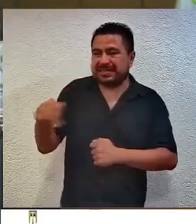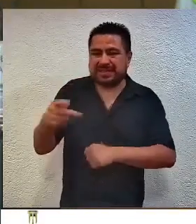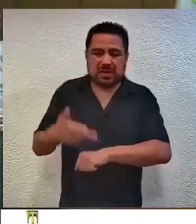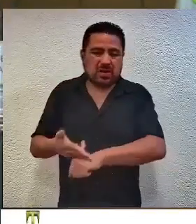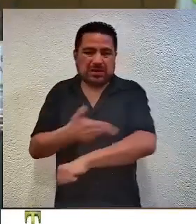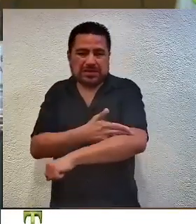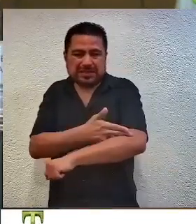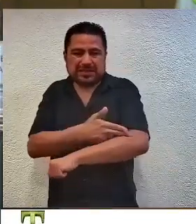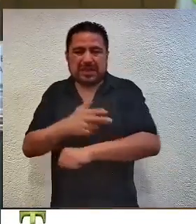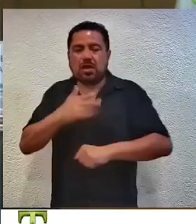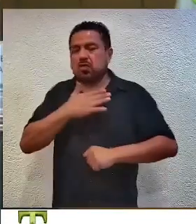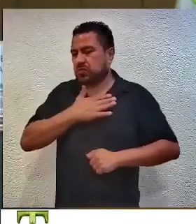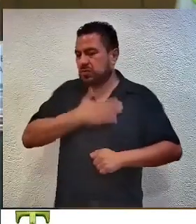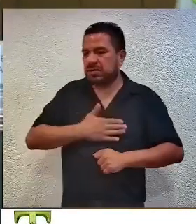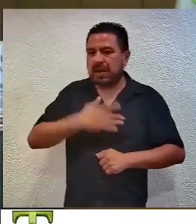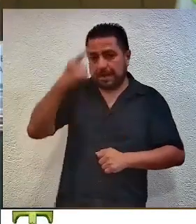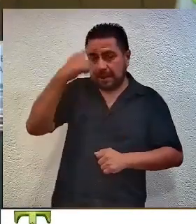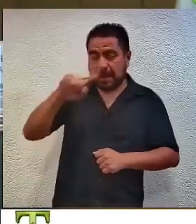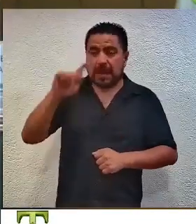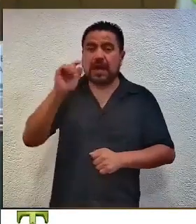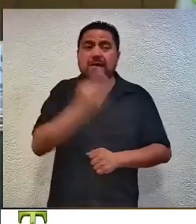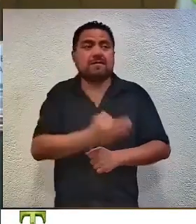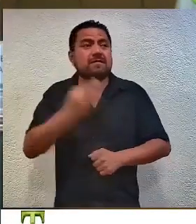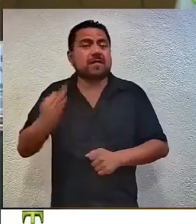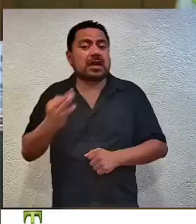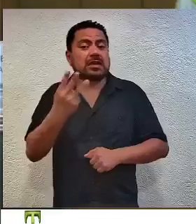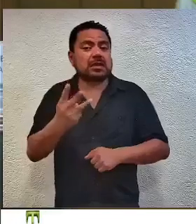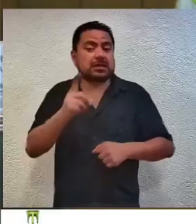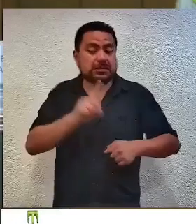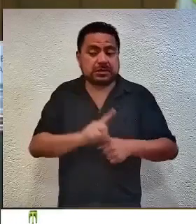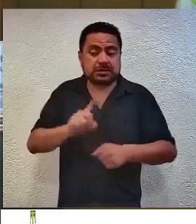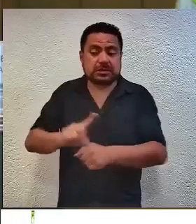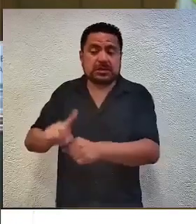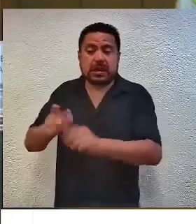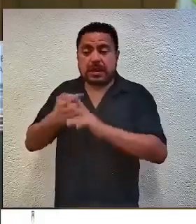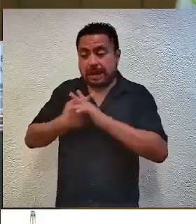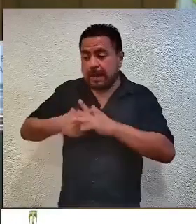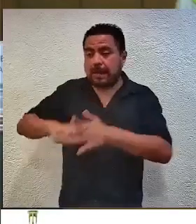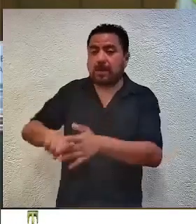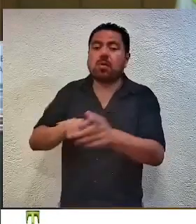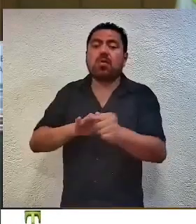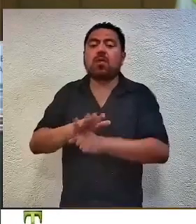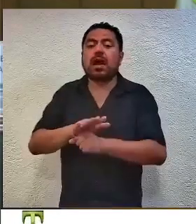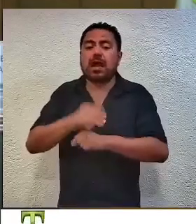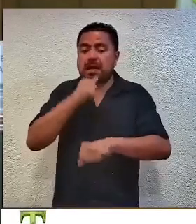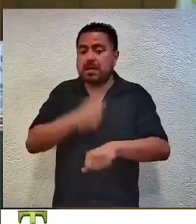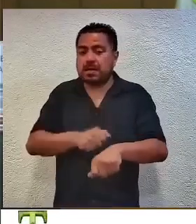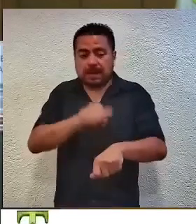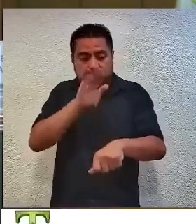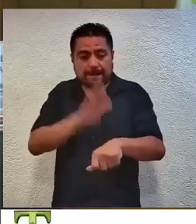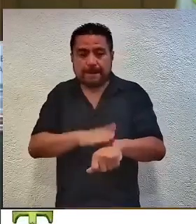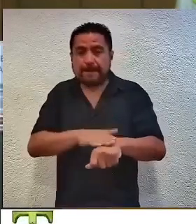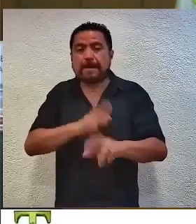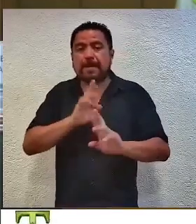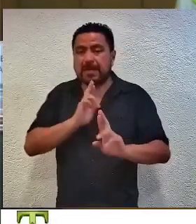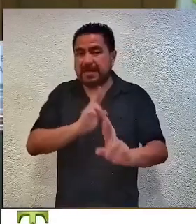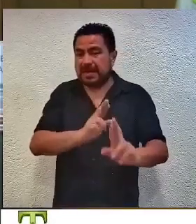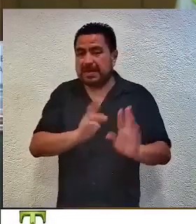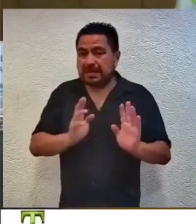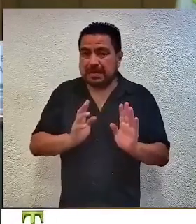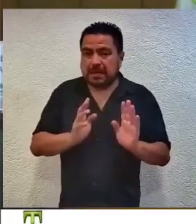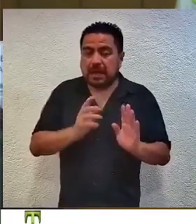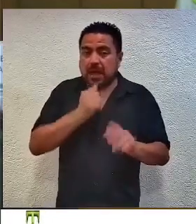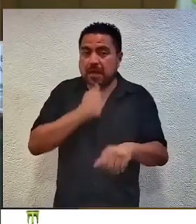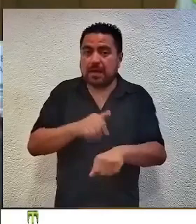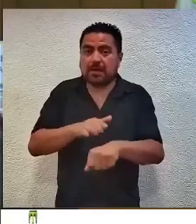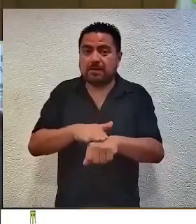y Justicia, para que en un plazo de 3 días hábiles contados a partir de la notificación de la resolución,